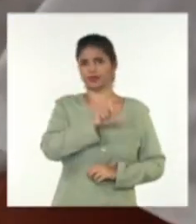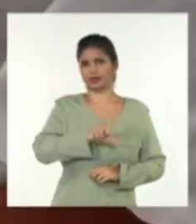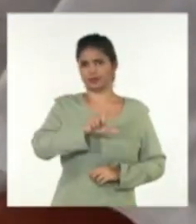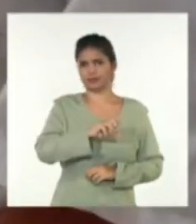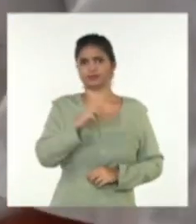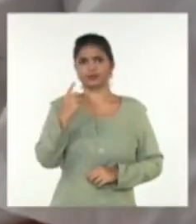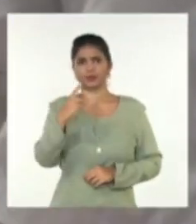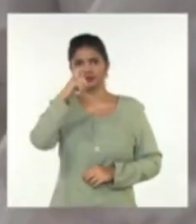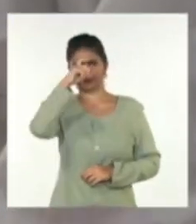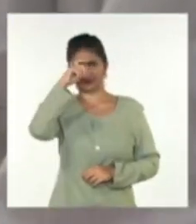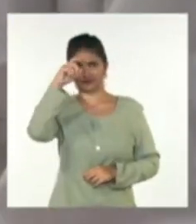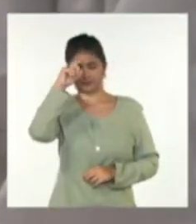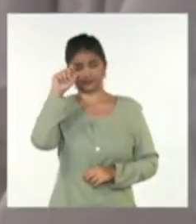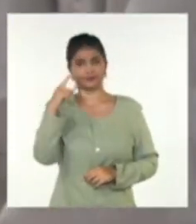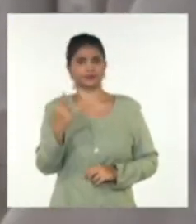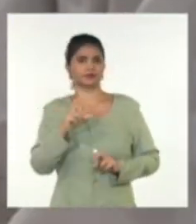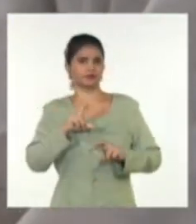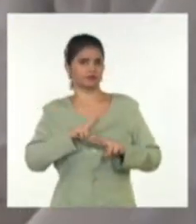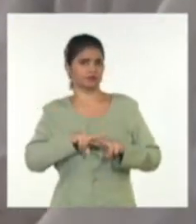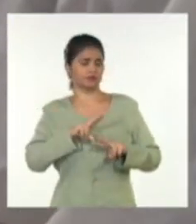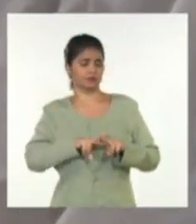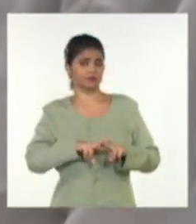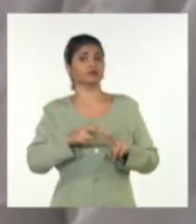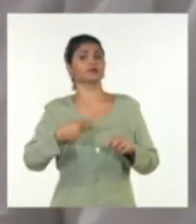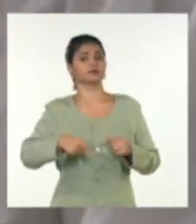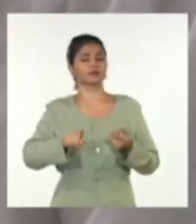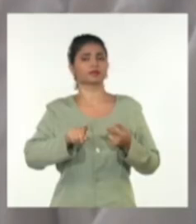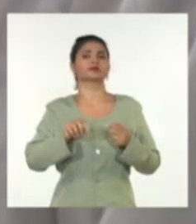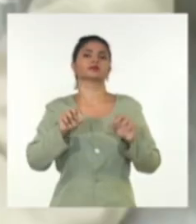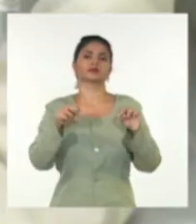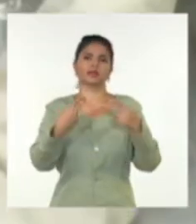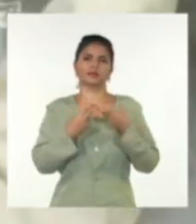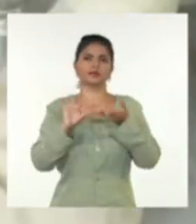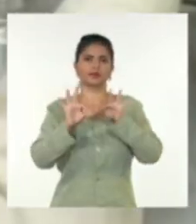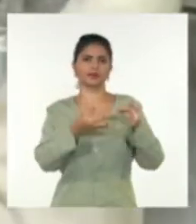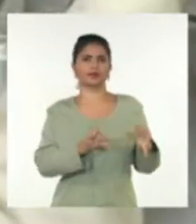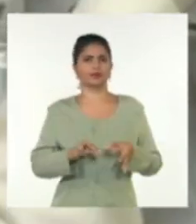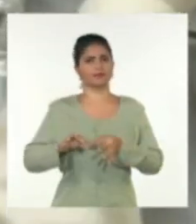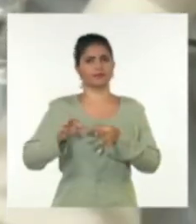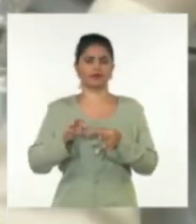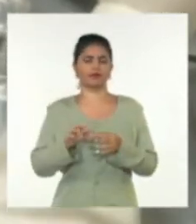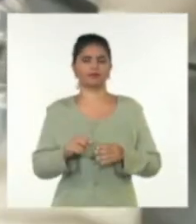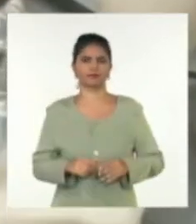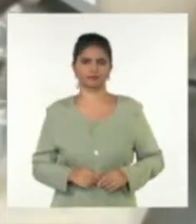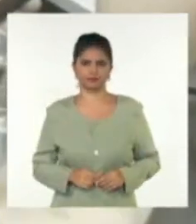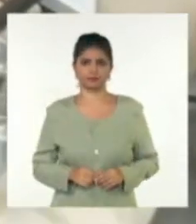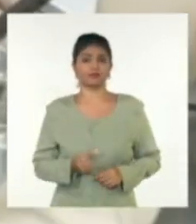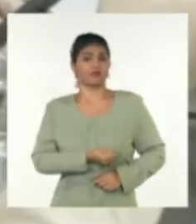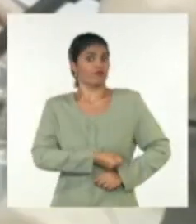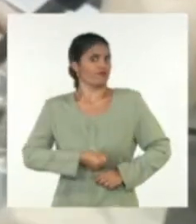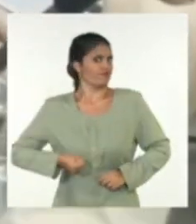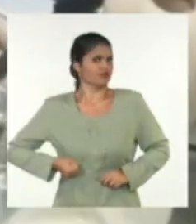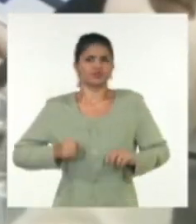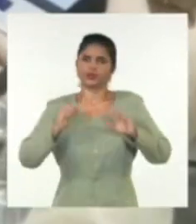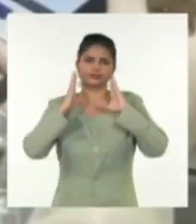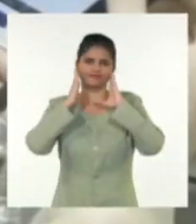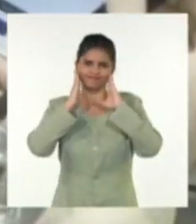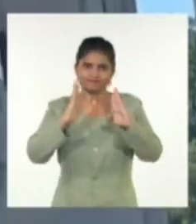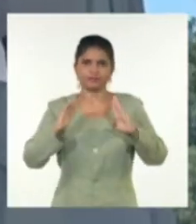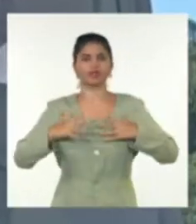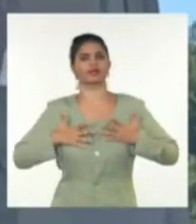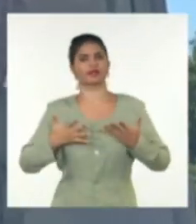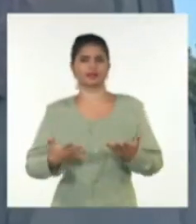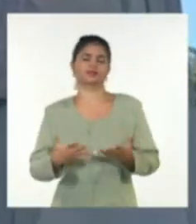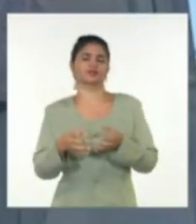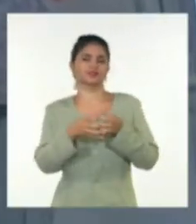un estudiante de La Habana los encargados de representar a la bandera cubana en el certamen. Esfuerzo y dedicación que los ha traído hasta